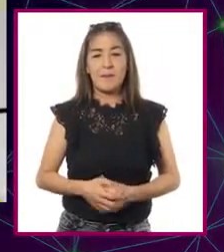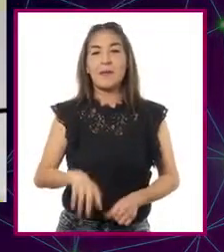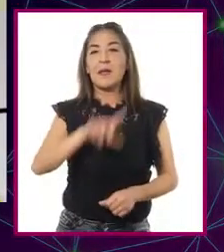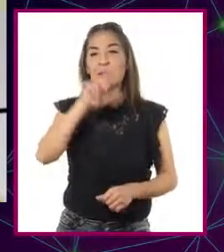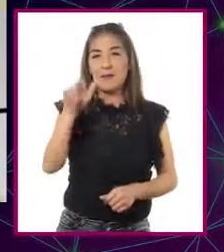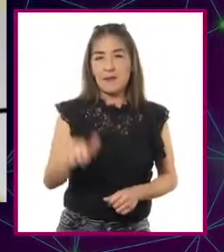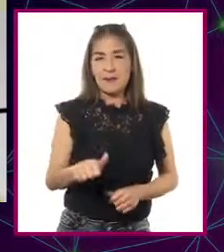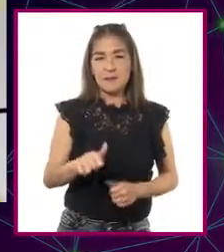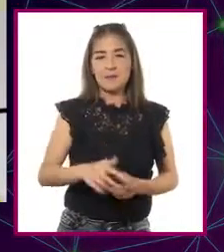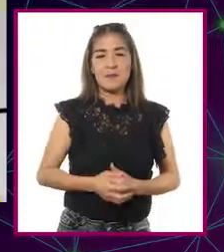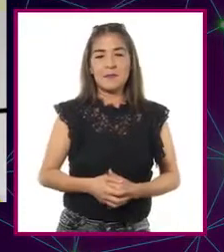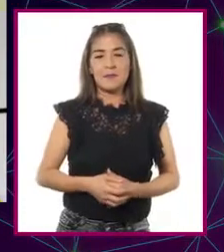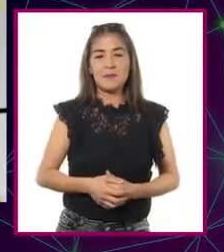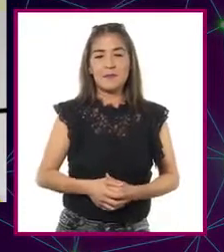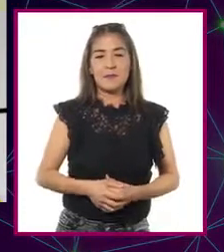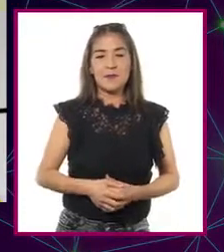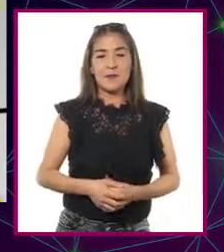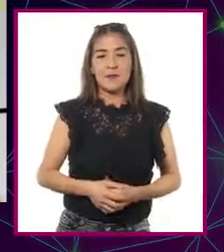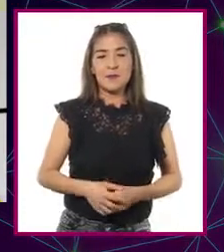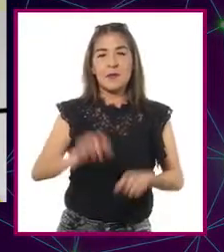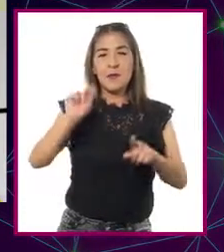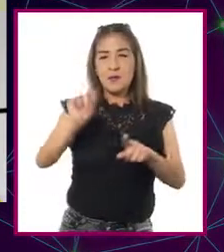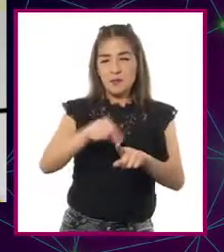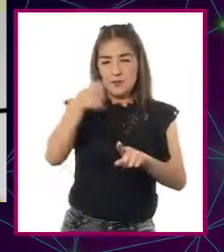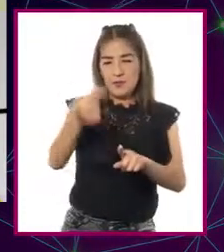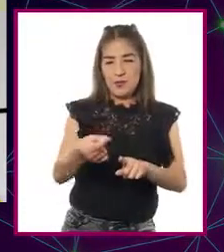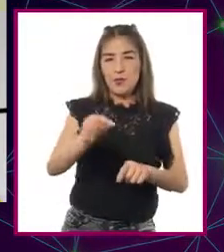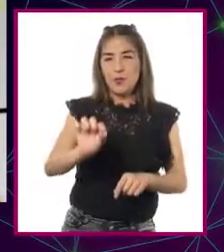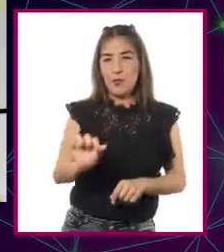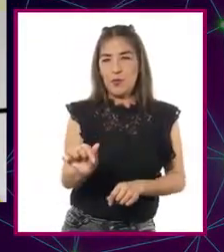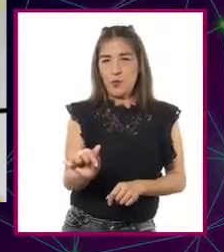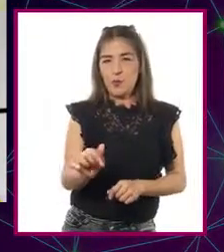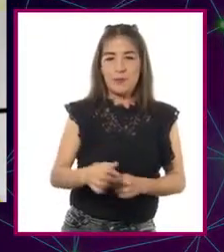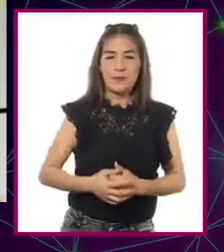Enseguida vamos a encender el mechero de Bunsen.